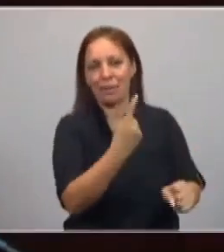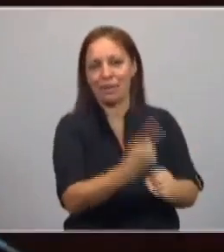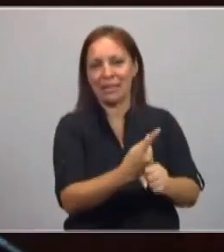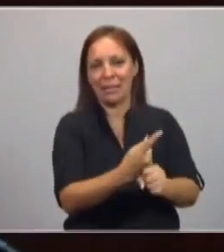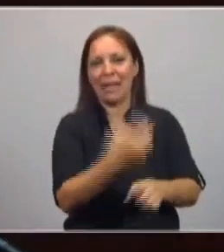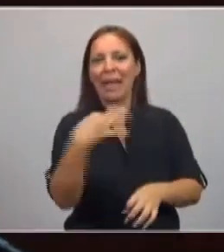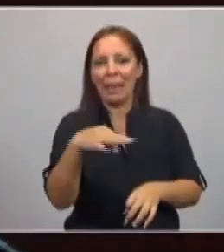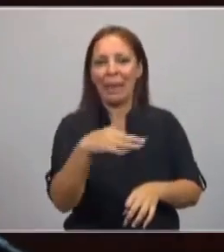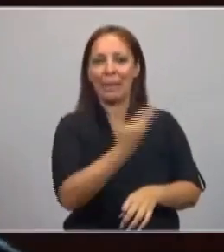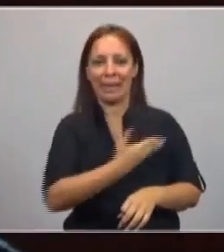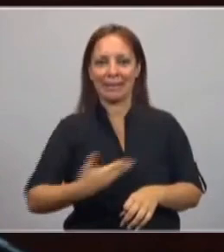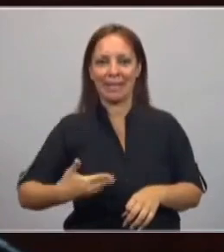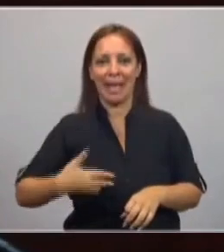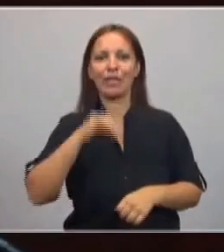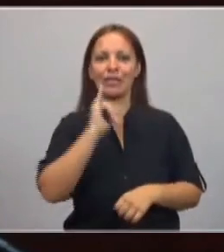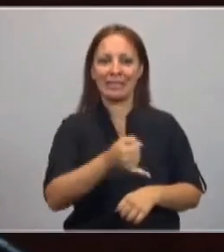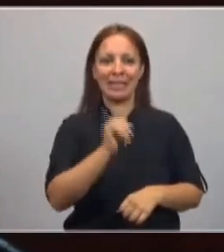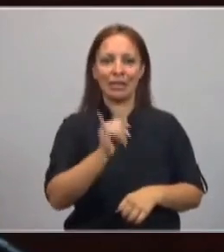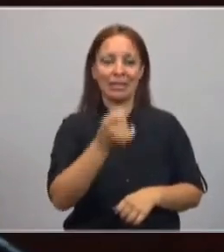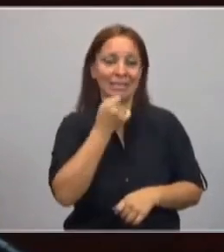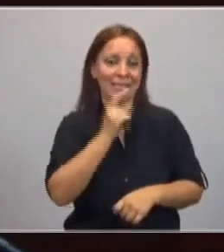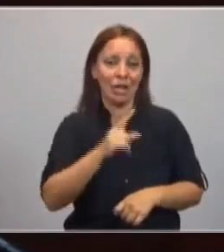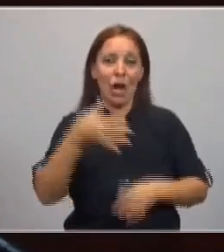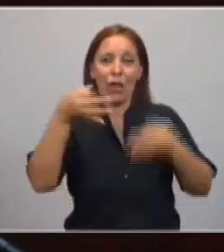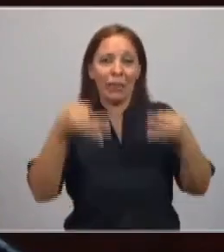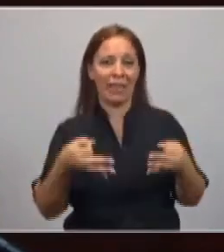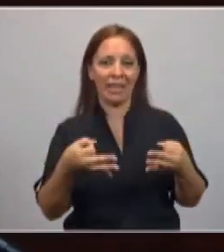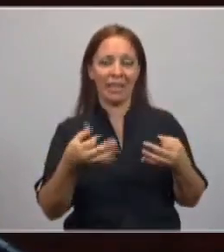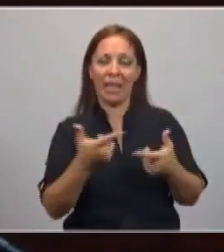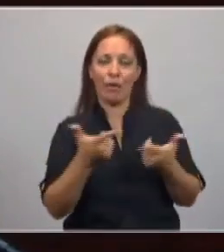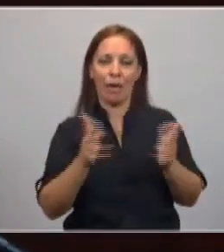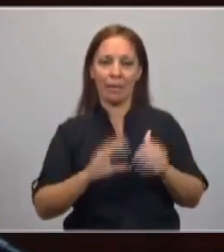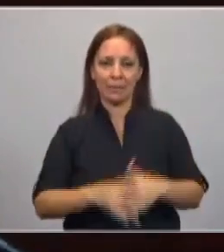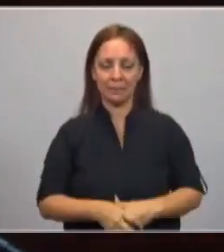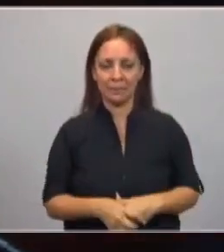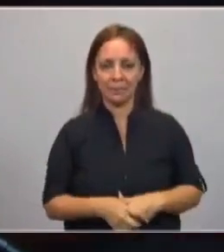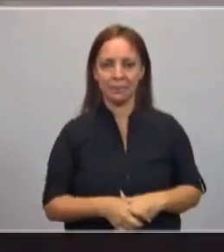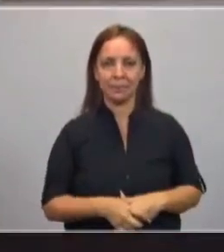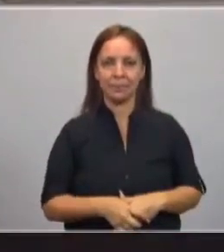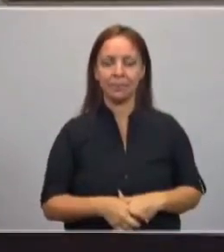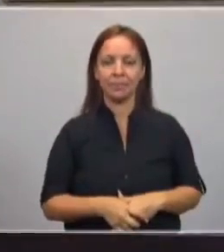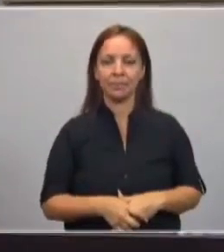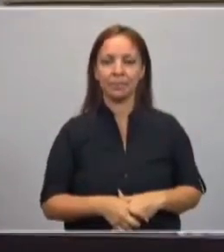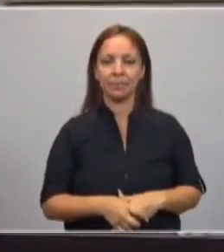Estado o no hay dignidad en la provincia de Buenos Aires.